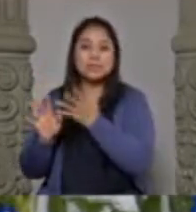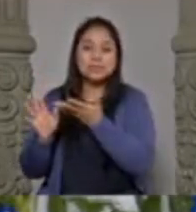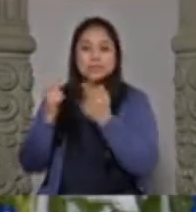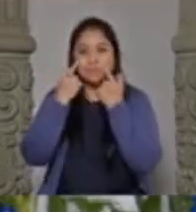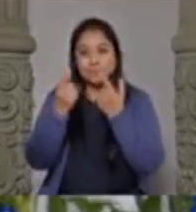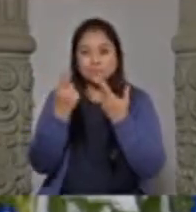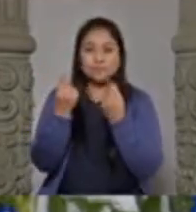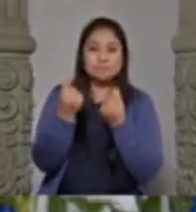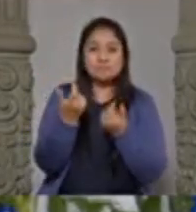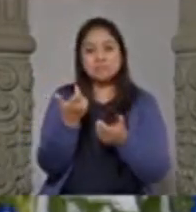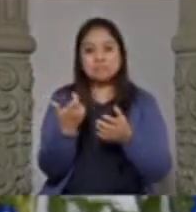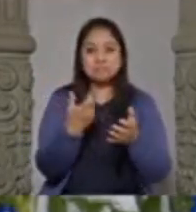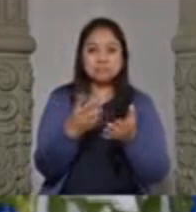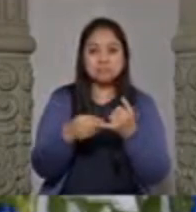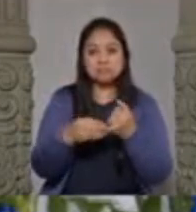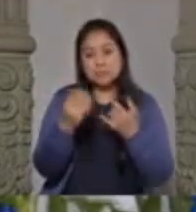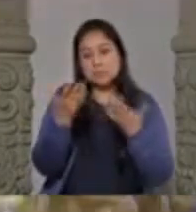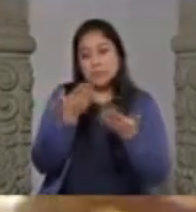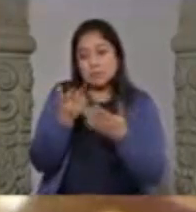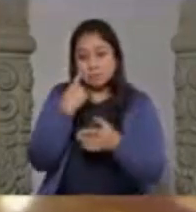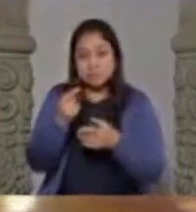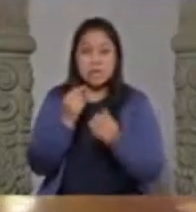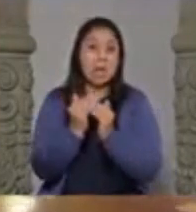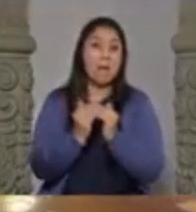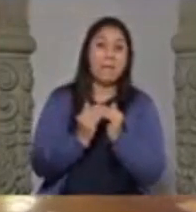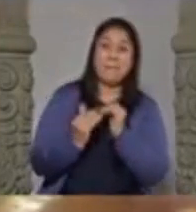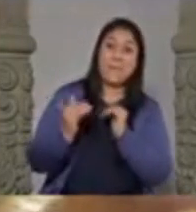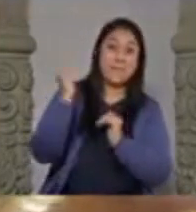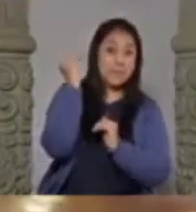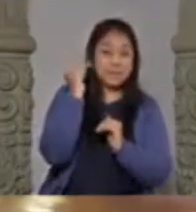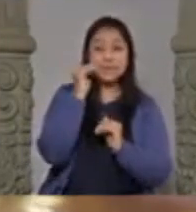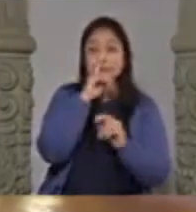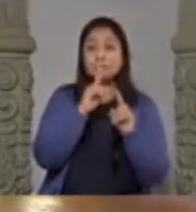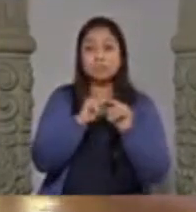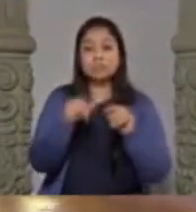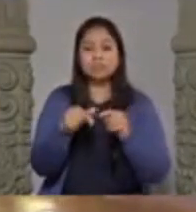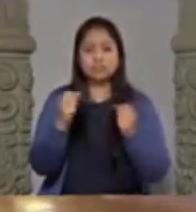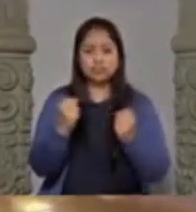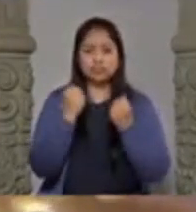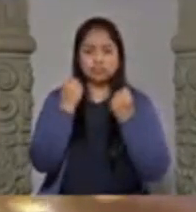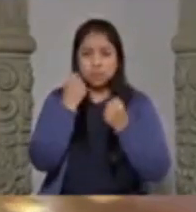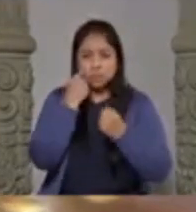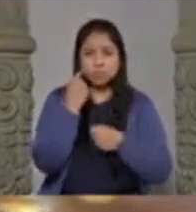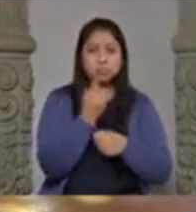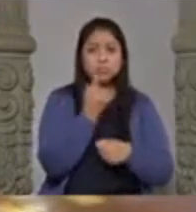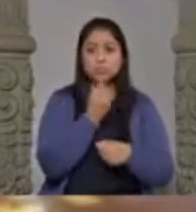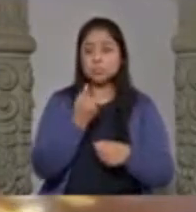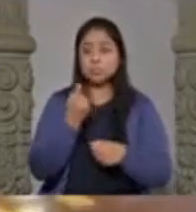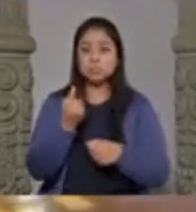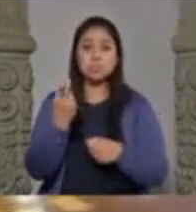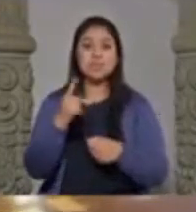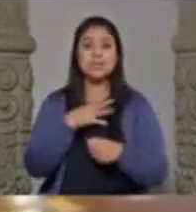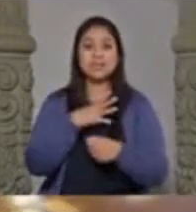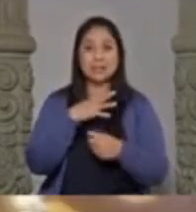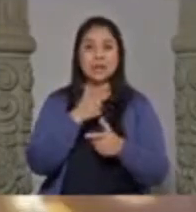en la recaudación. Vamos a tener que aumentar nuestras fuerzas en la búsqueda de detener